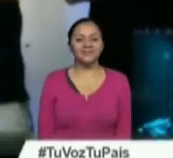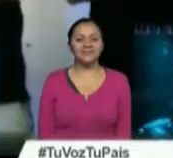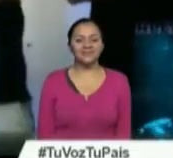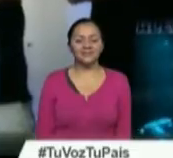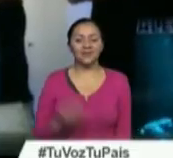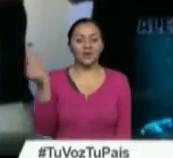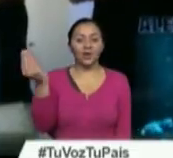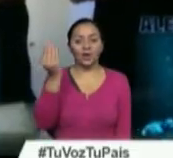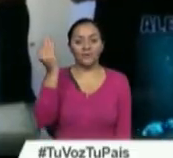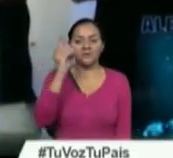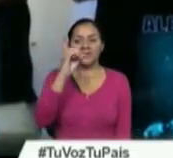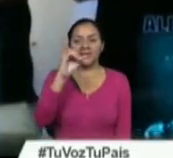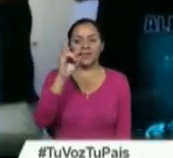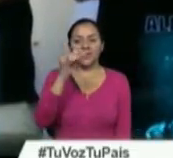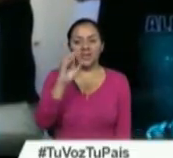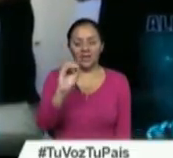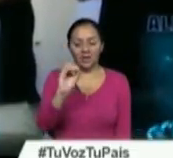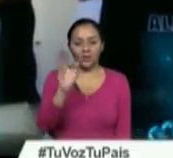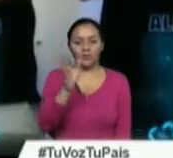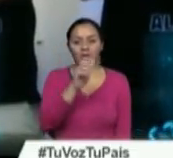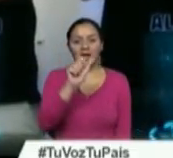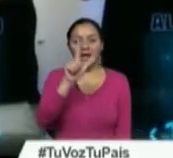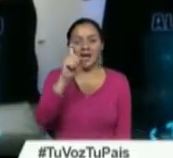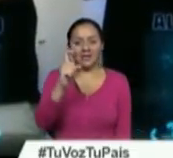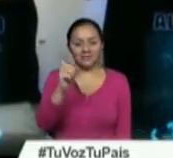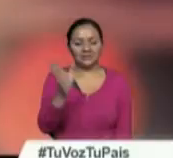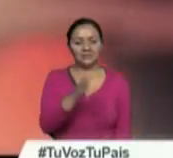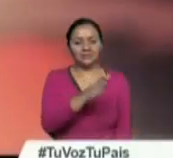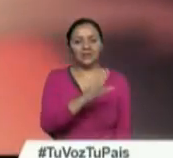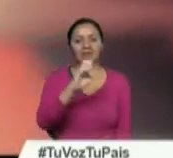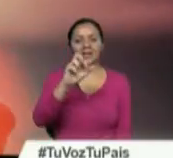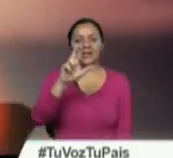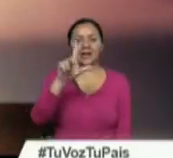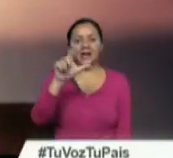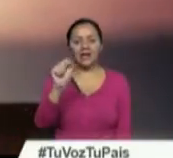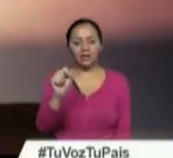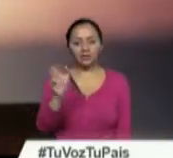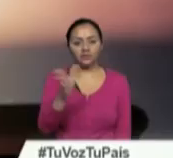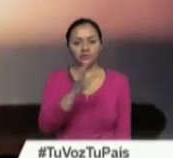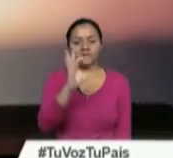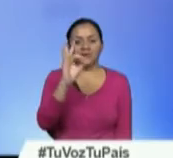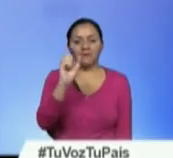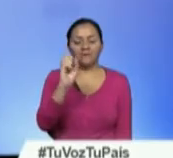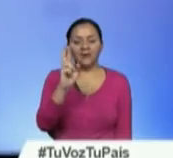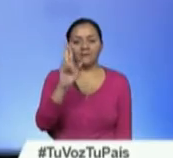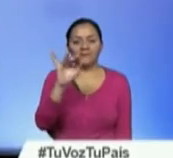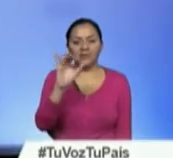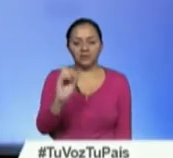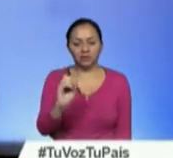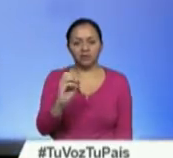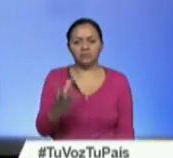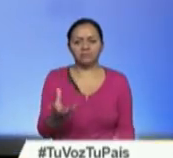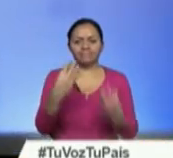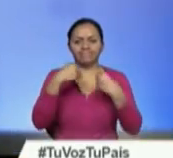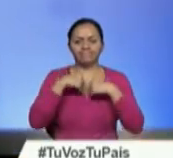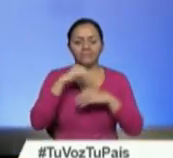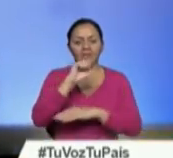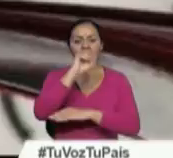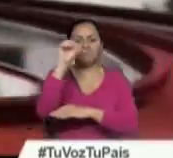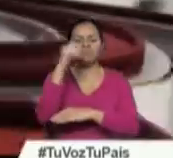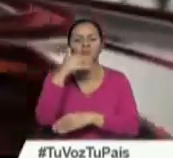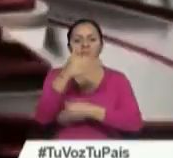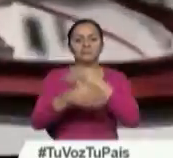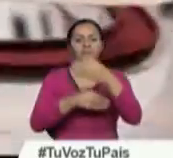Los jóvenes Diego Aguinzaca, Alex Aldaz, Carlos Canacuán y Fabricio Reyes se consagraron como los campeones del